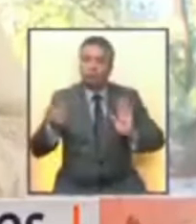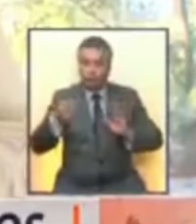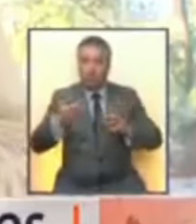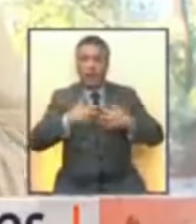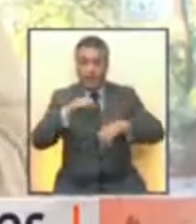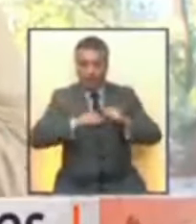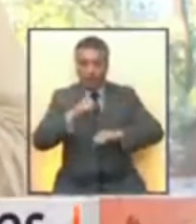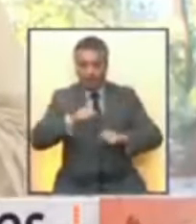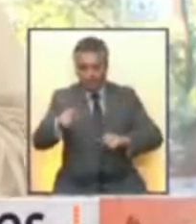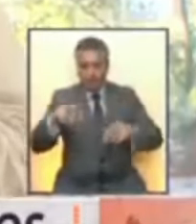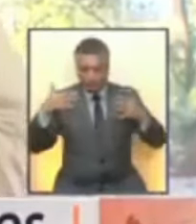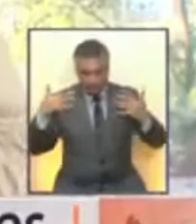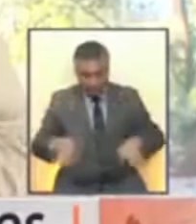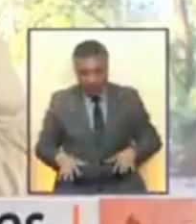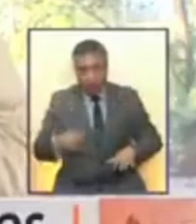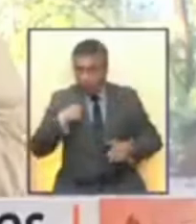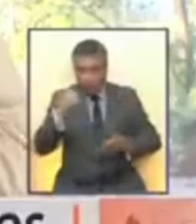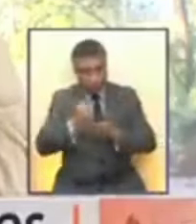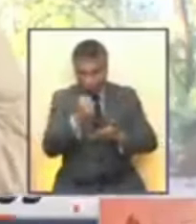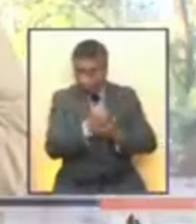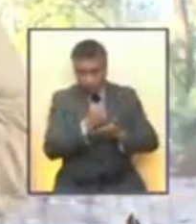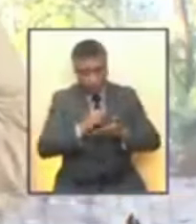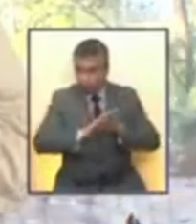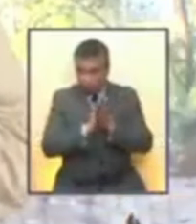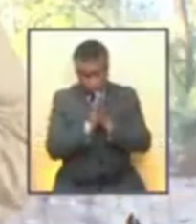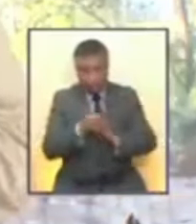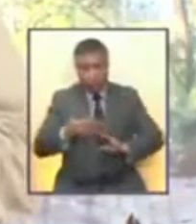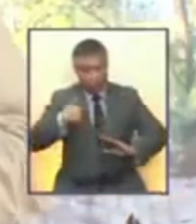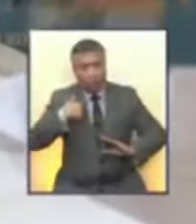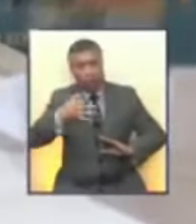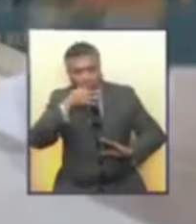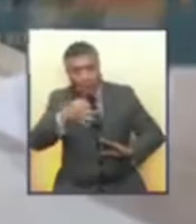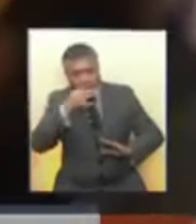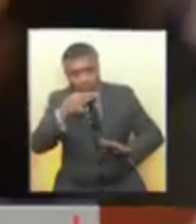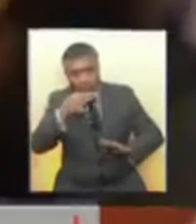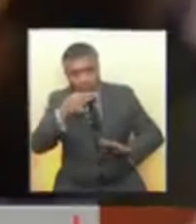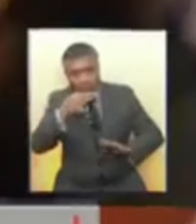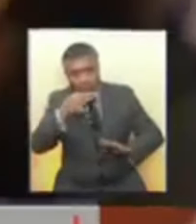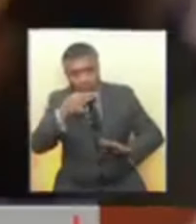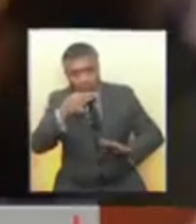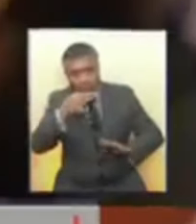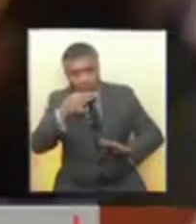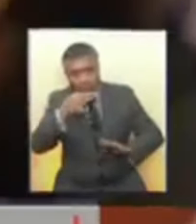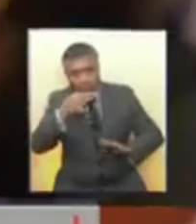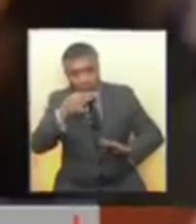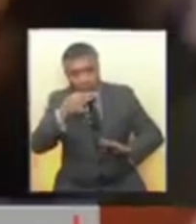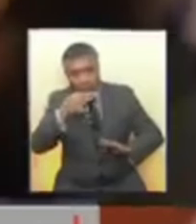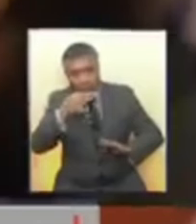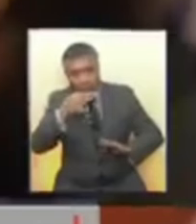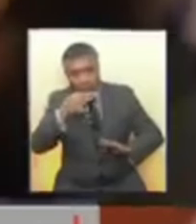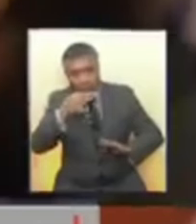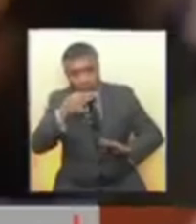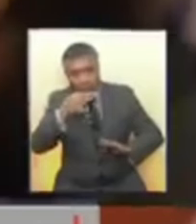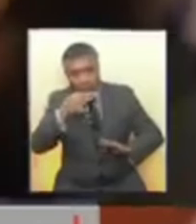se llama SGS. Tenemos todas las certificaciones de todos nuestros productos y todo lo que te estoy diciendo está certificado. Estas bolsas son tipo, cuando